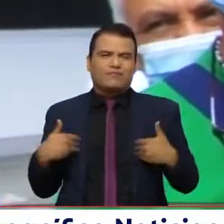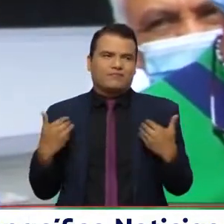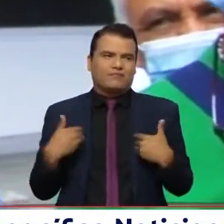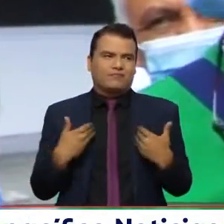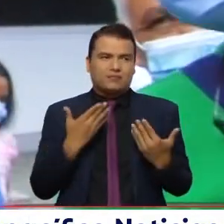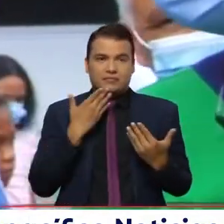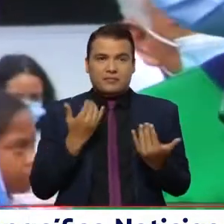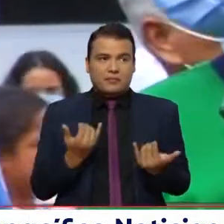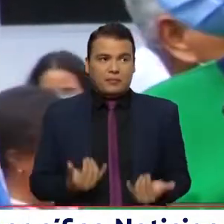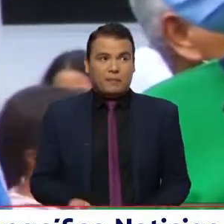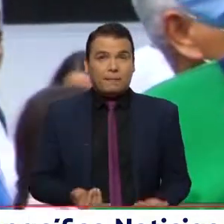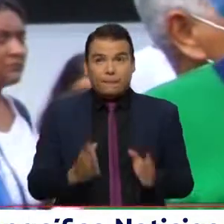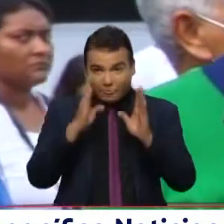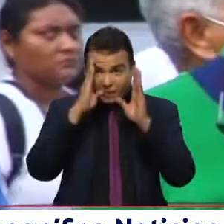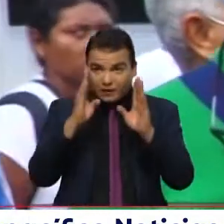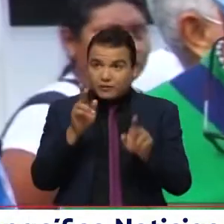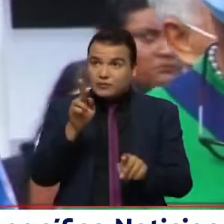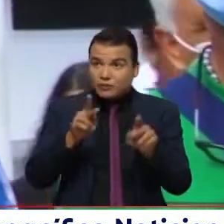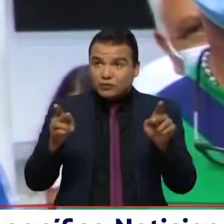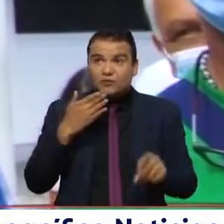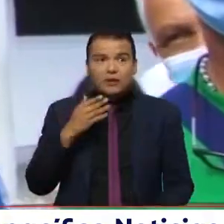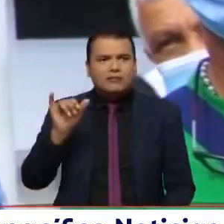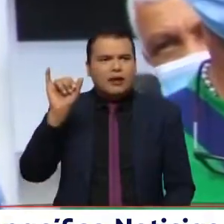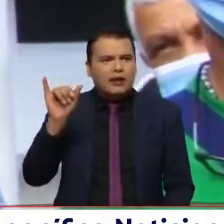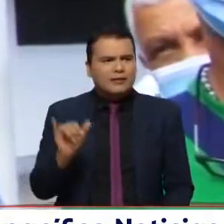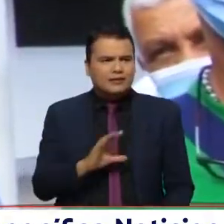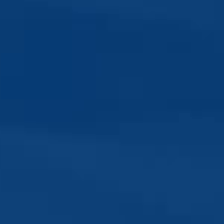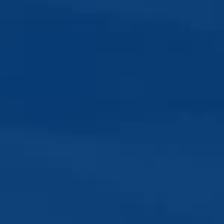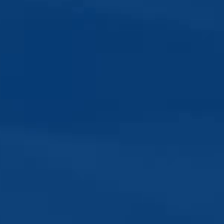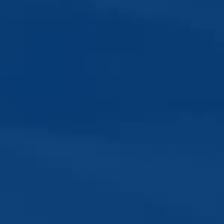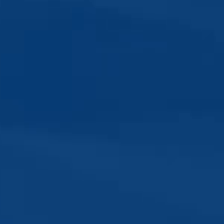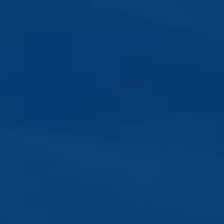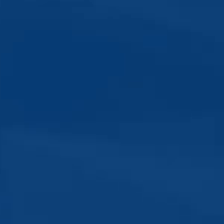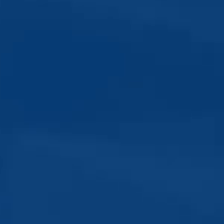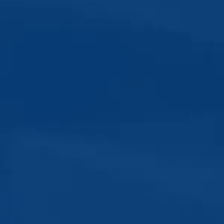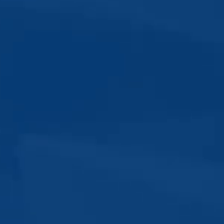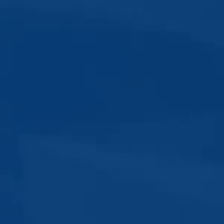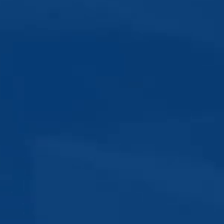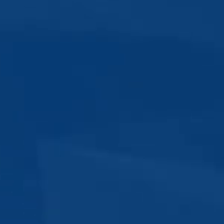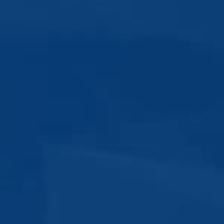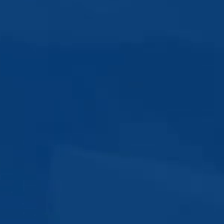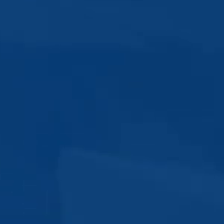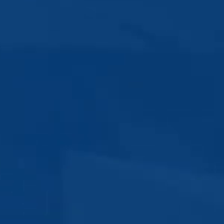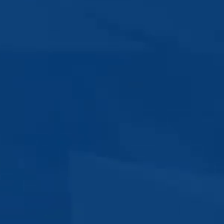linda, este lindo recibimiento. Yo sé que la gente de Cali es muy, muy buena onda, como decimos nosotros.